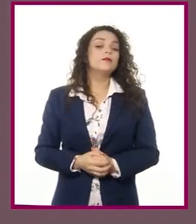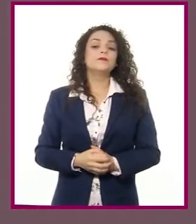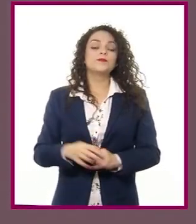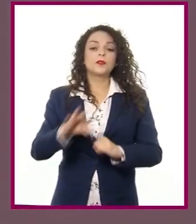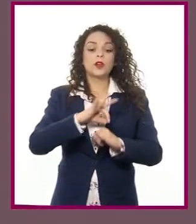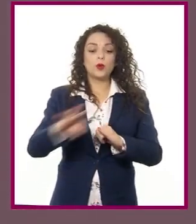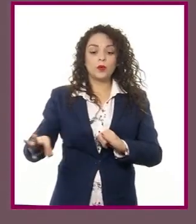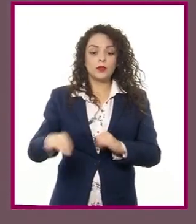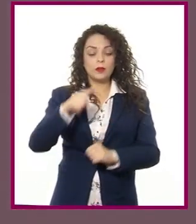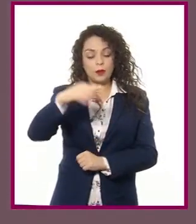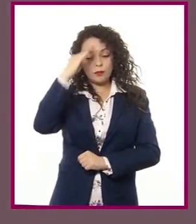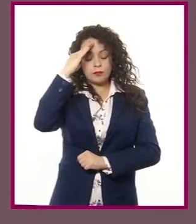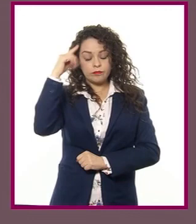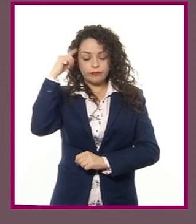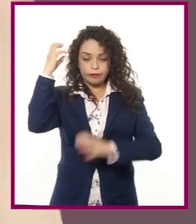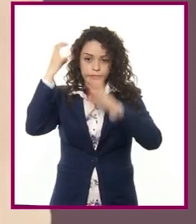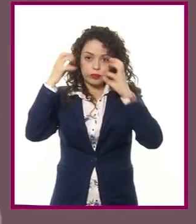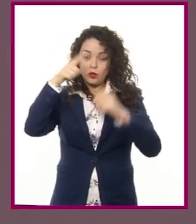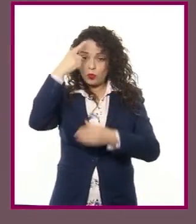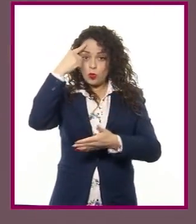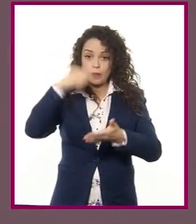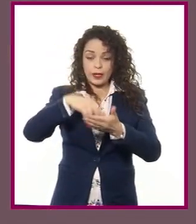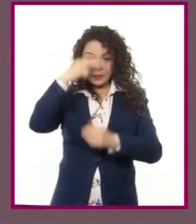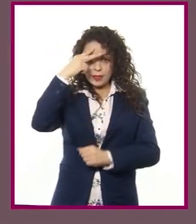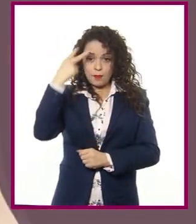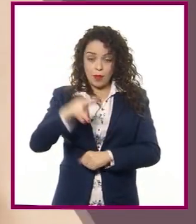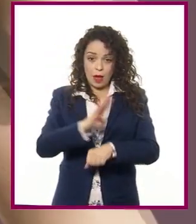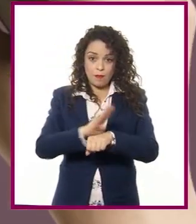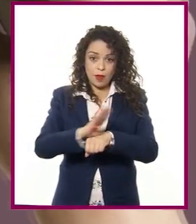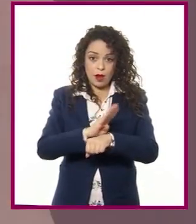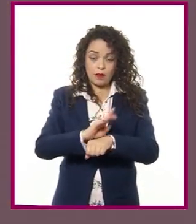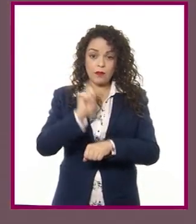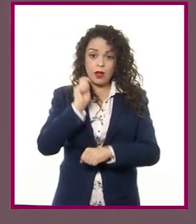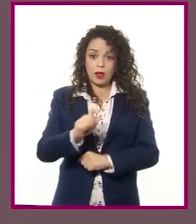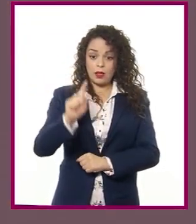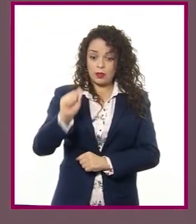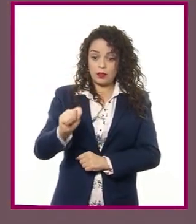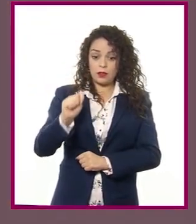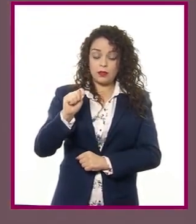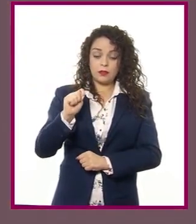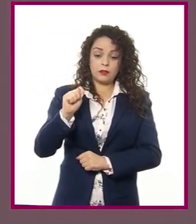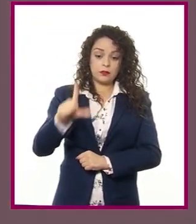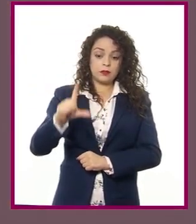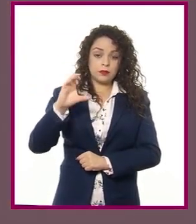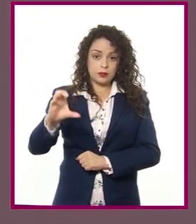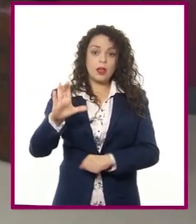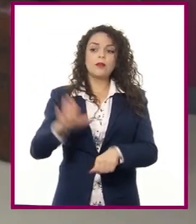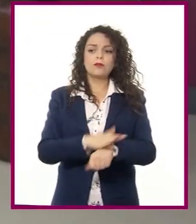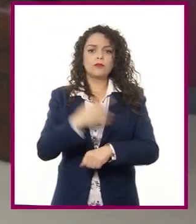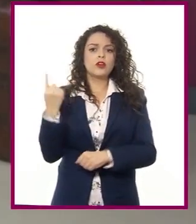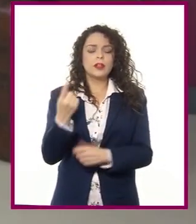Finalmente, reflexionen. ¿Creen que México ha sido beneficiario de los tratados de libre comercio? ¿Por qué?